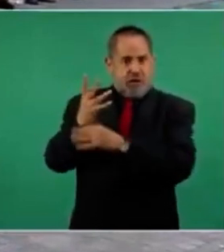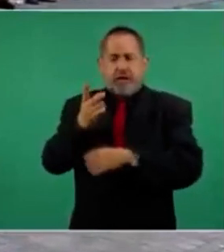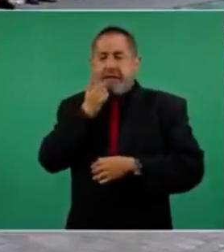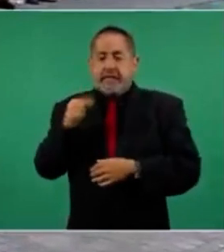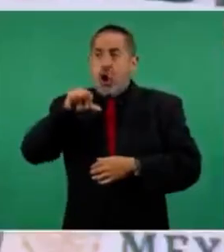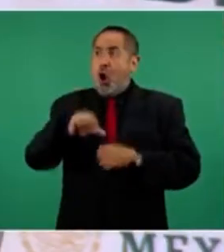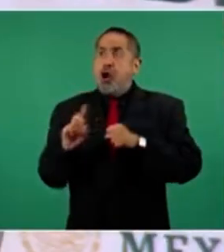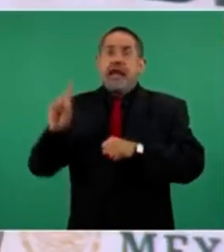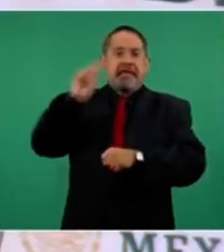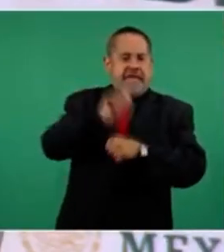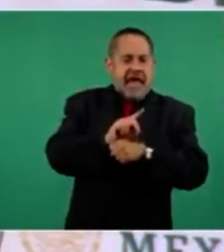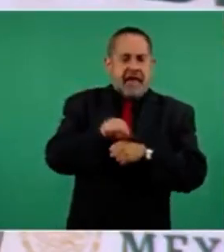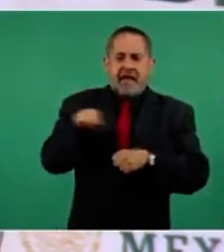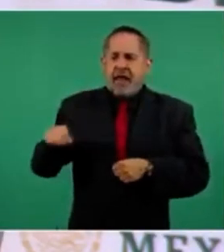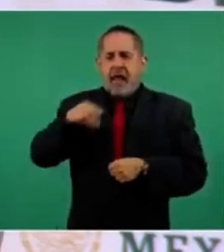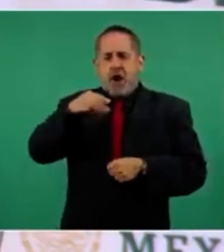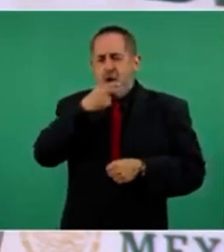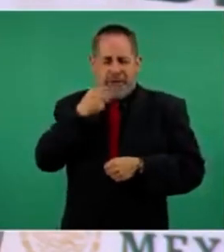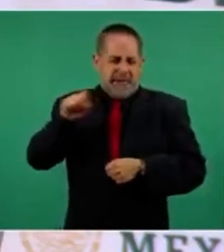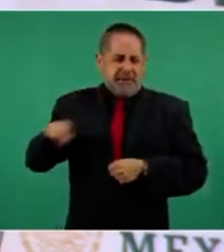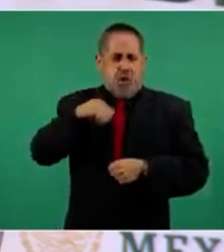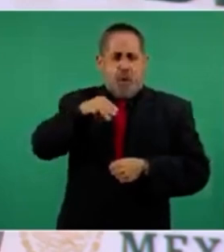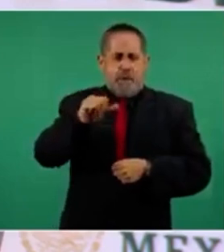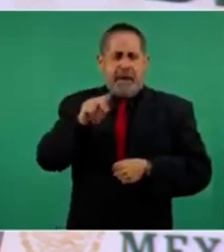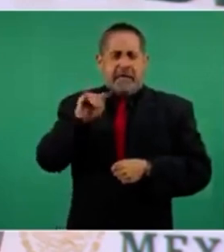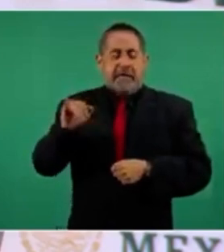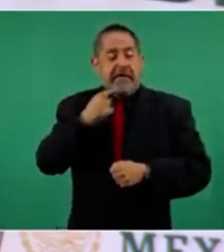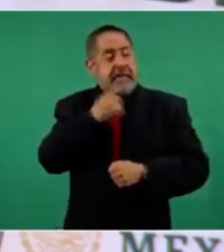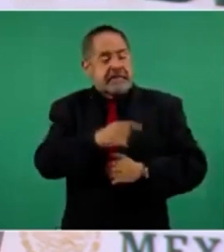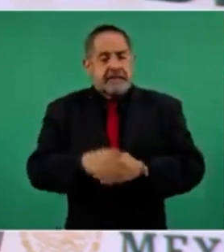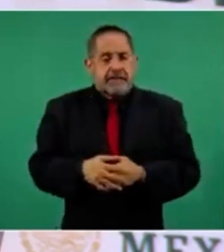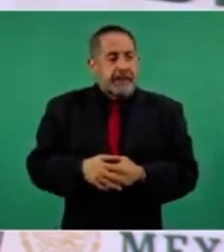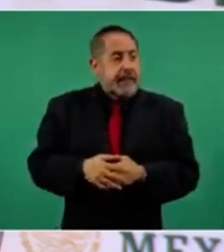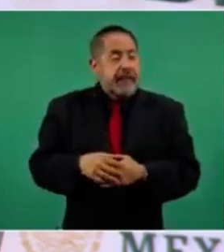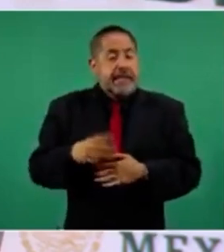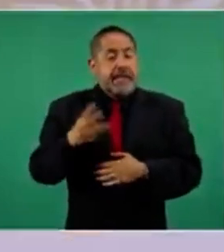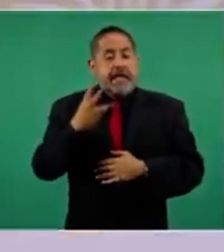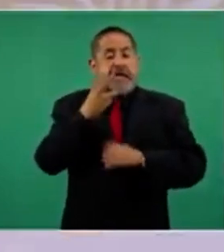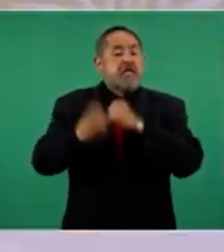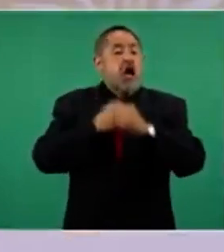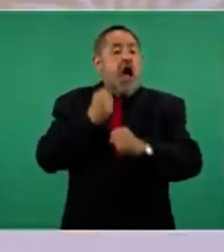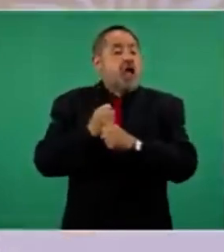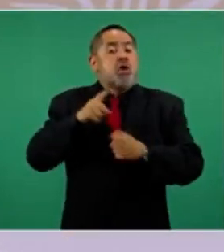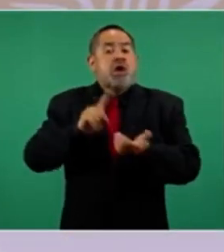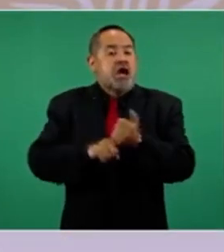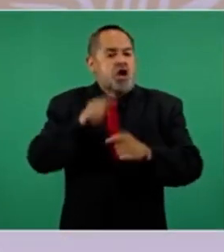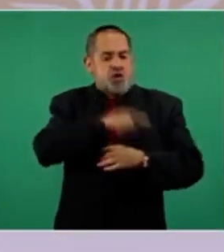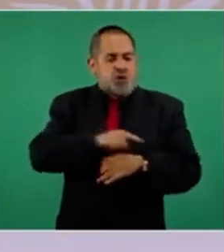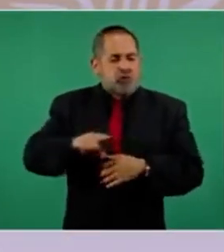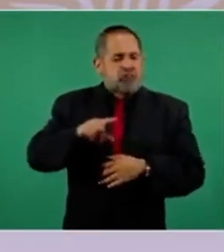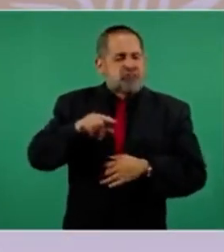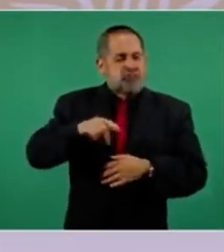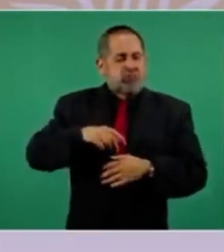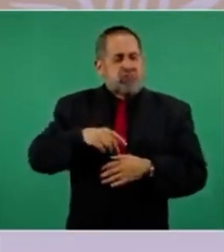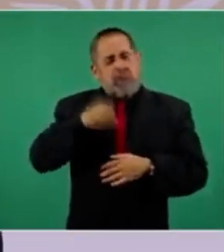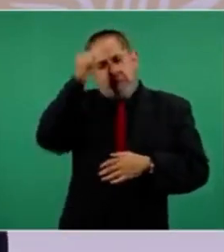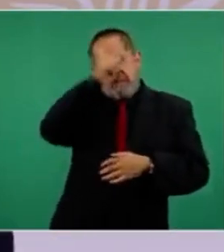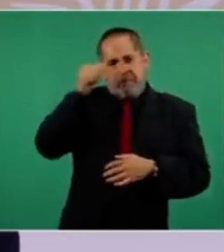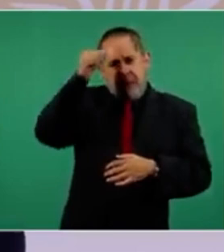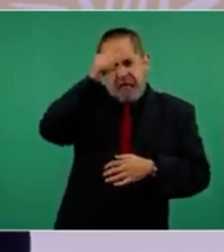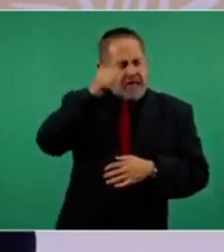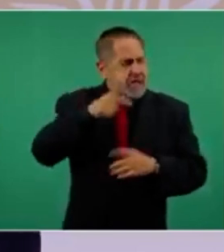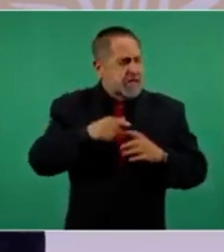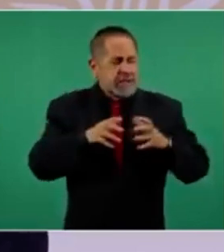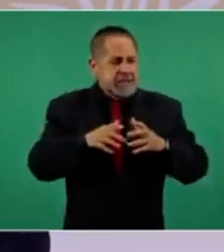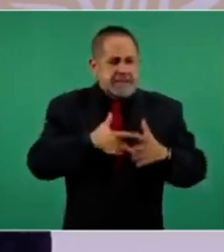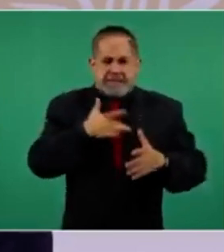hoy, Martí expresa: 300 años después, un cura citó su aldea guerra contra los padres que negaban